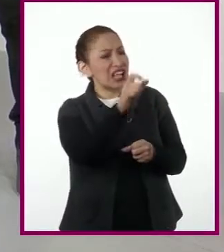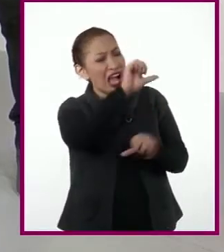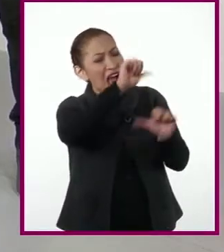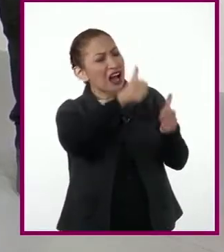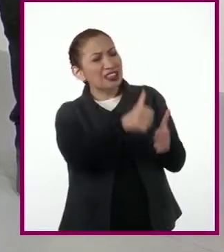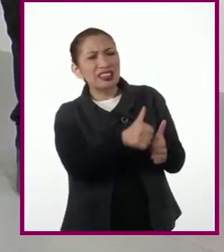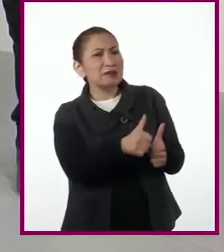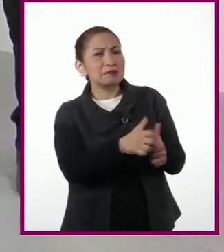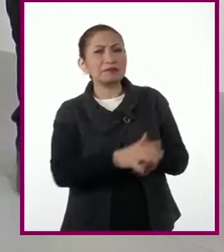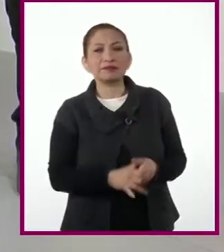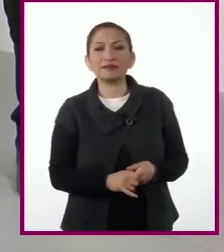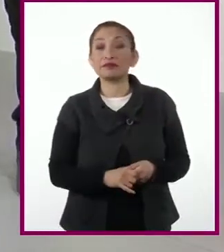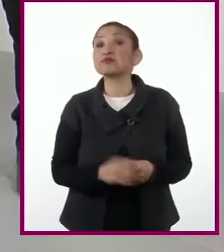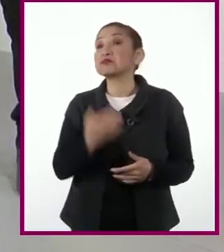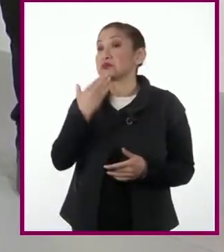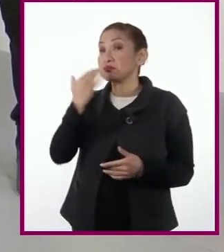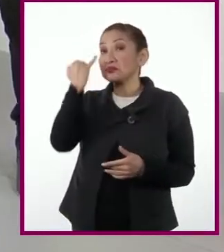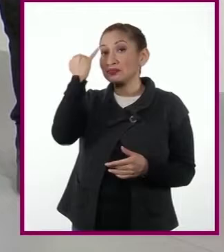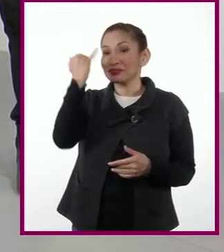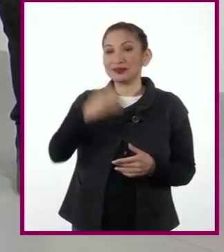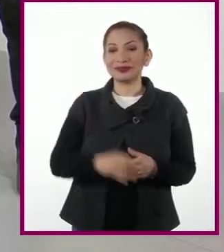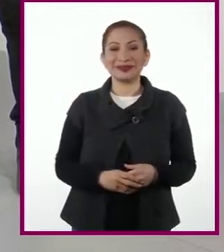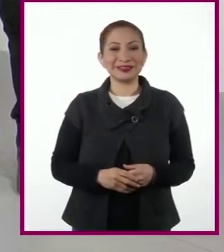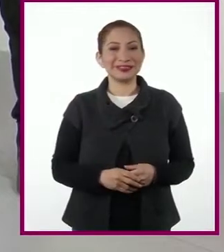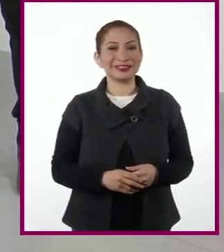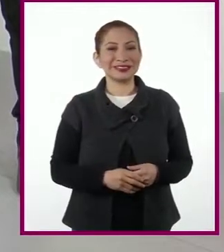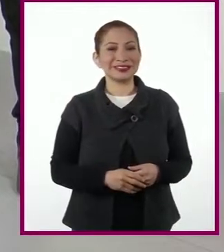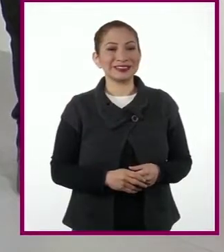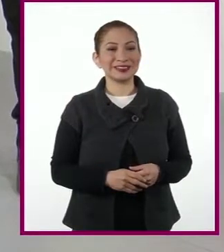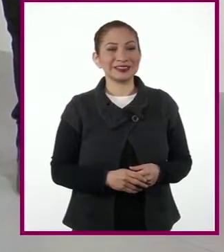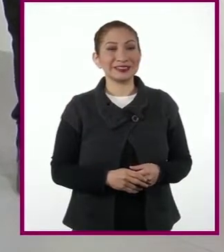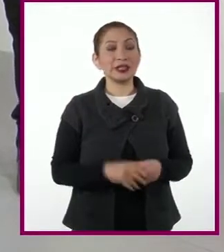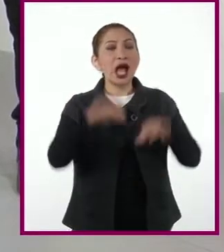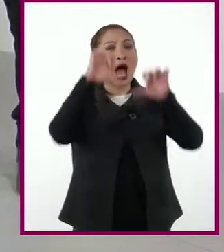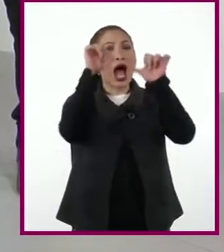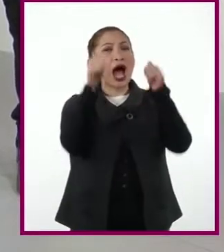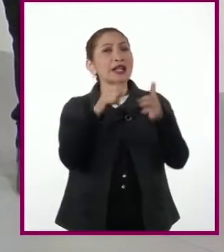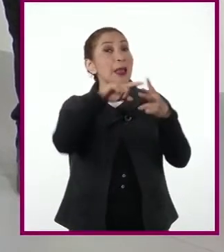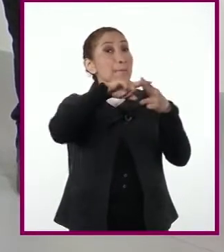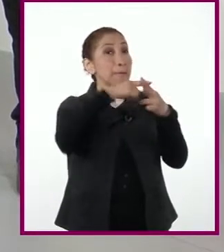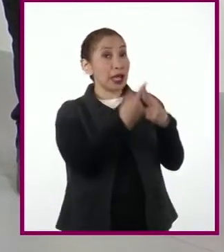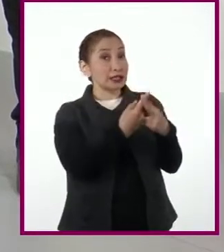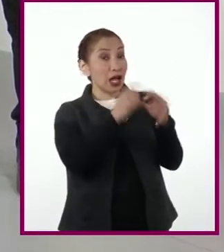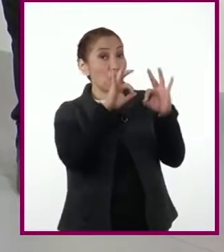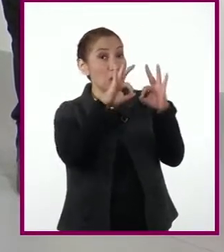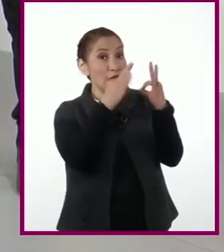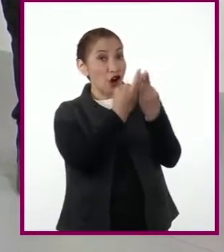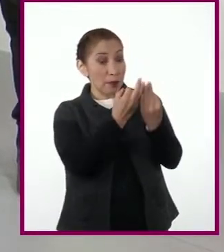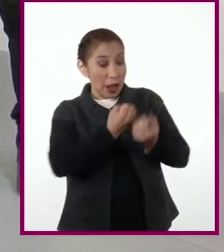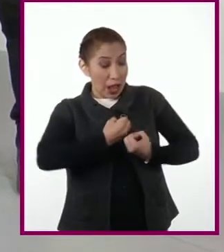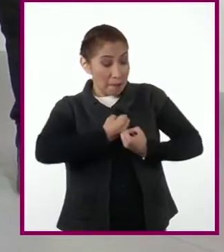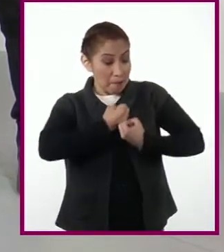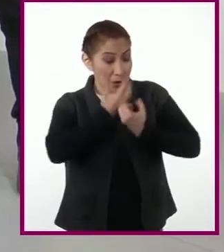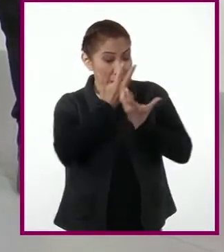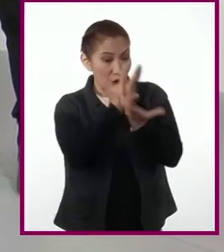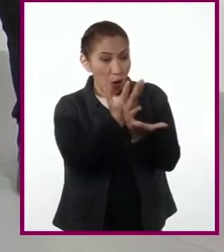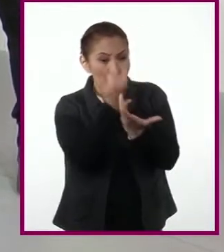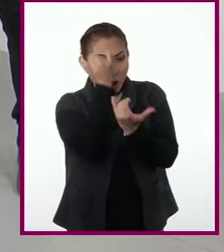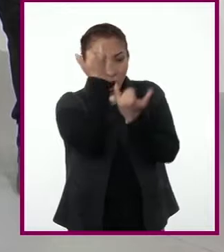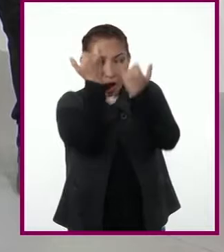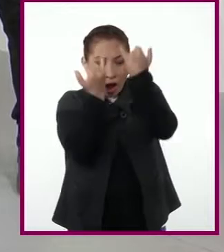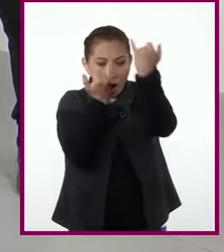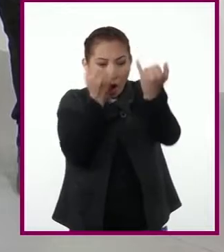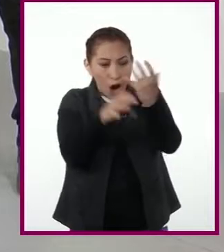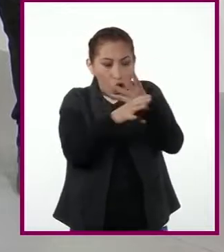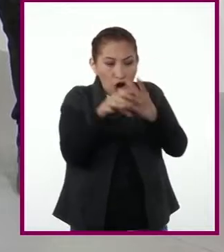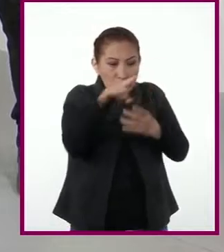arte? Me parece muy bien. El arte surge como una manera de expresión, una creación que reúne